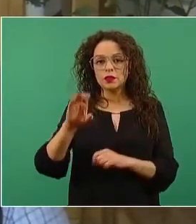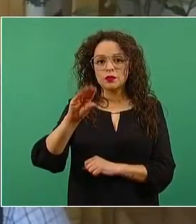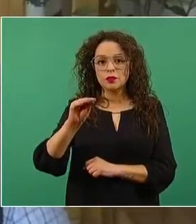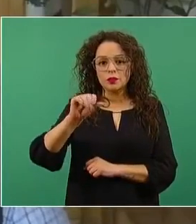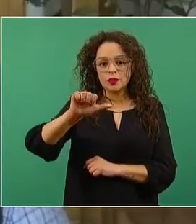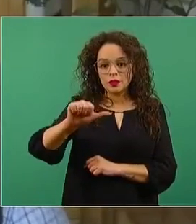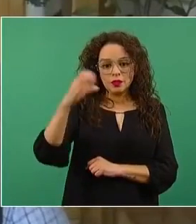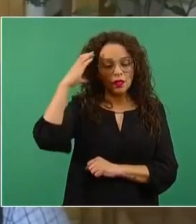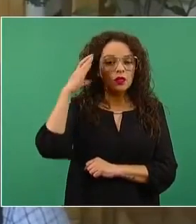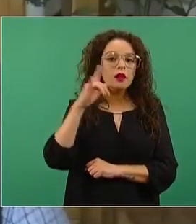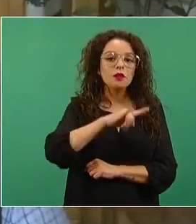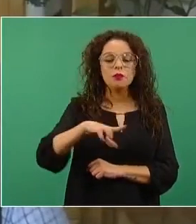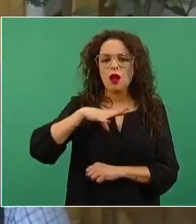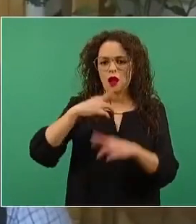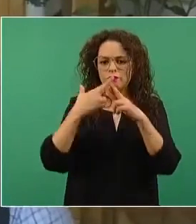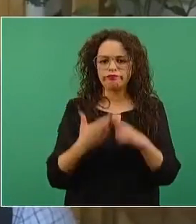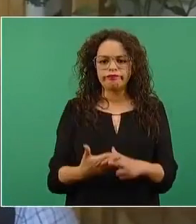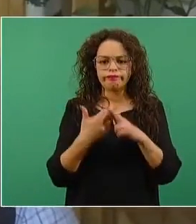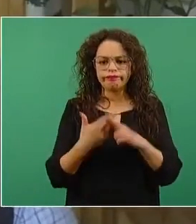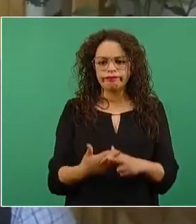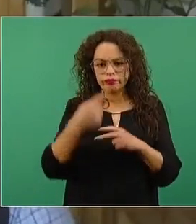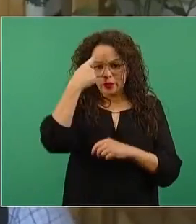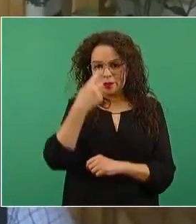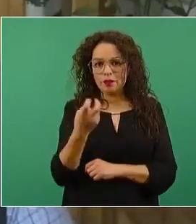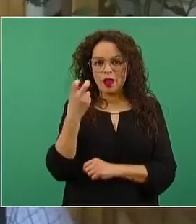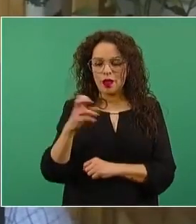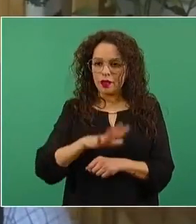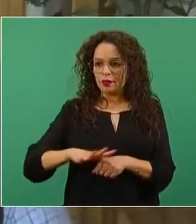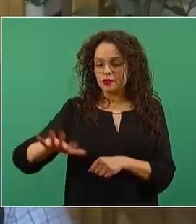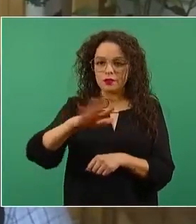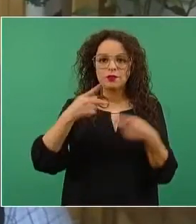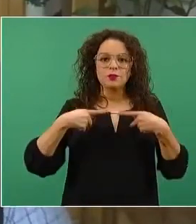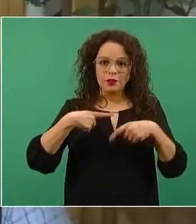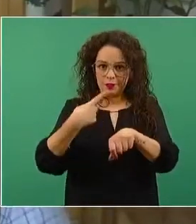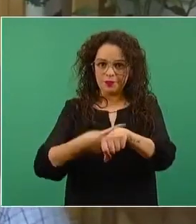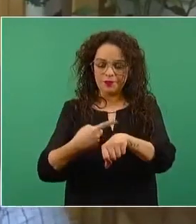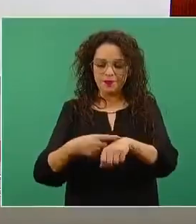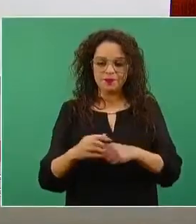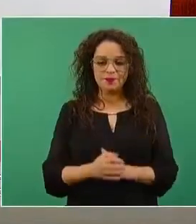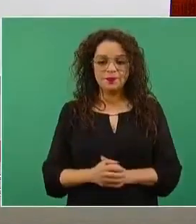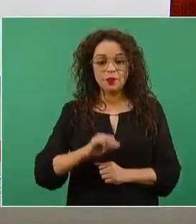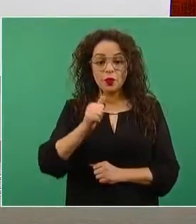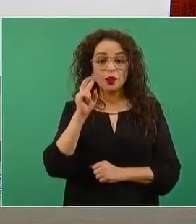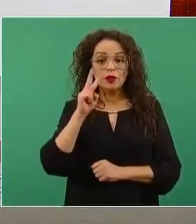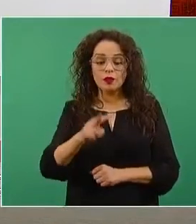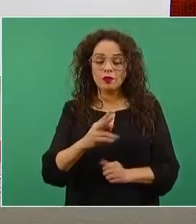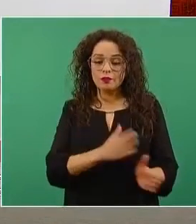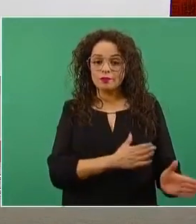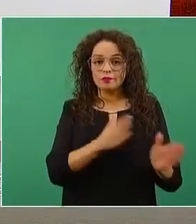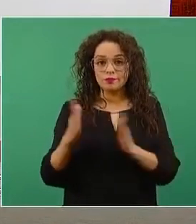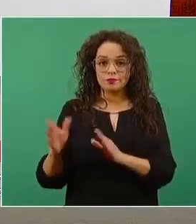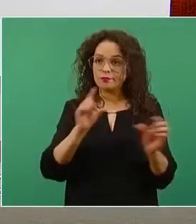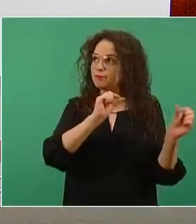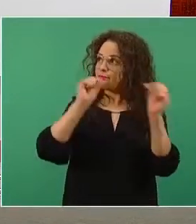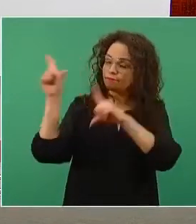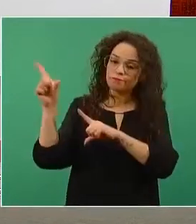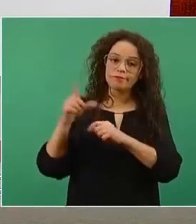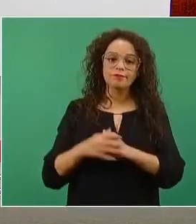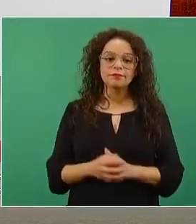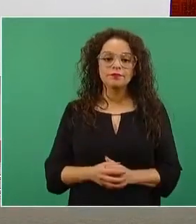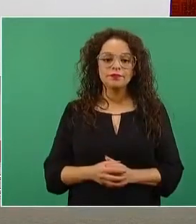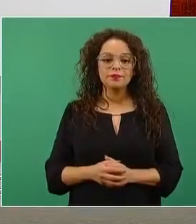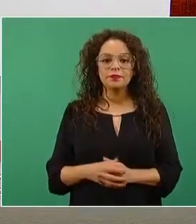23.196 camas disponibles para este tipo de pacientes. Si vemos en la siguiente diapositiva,